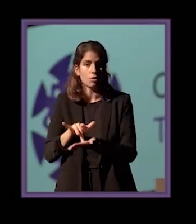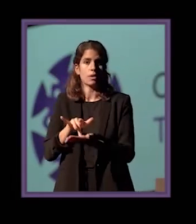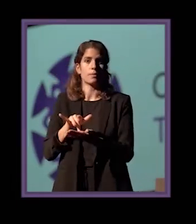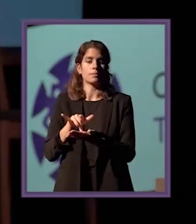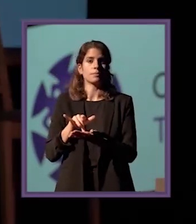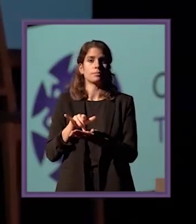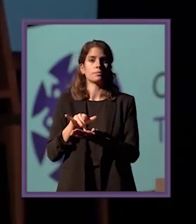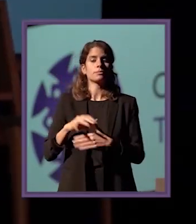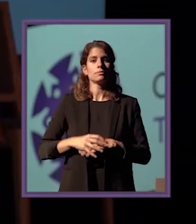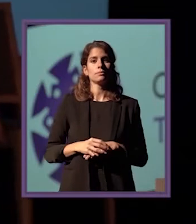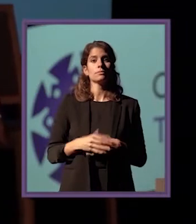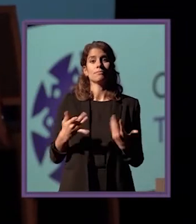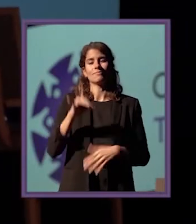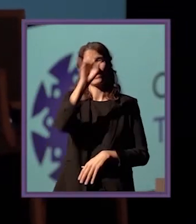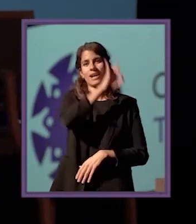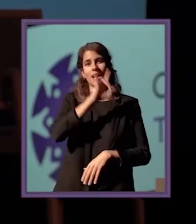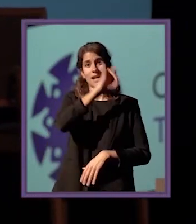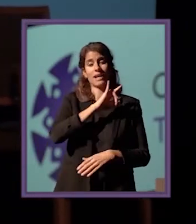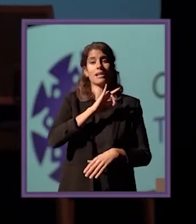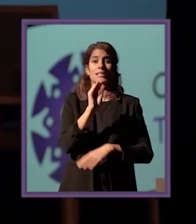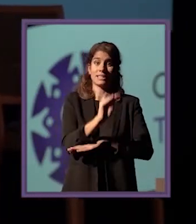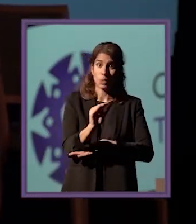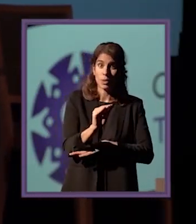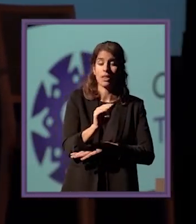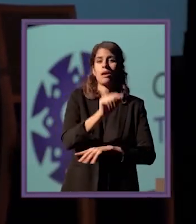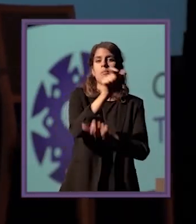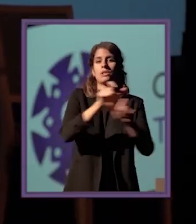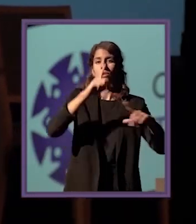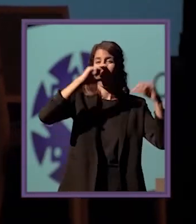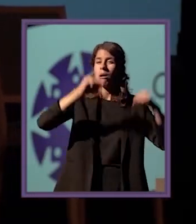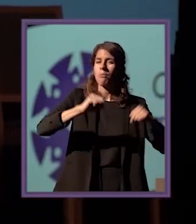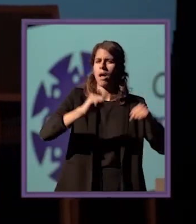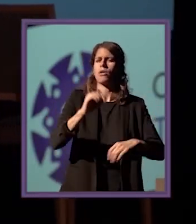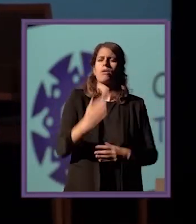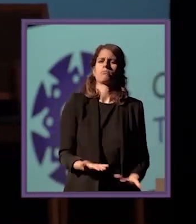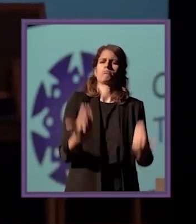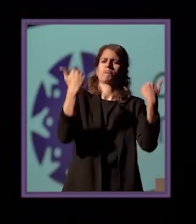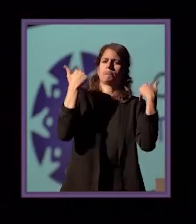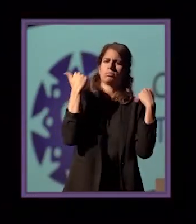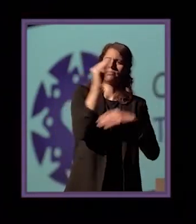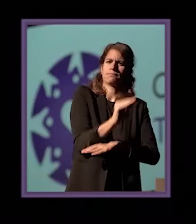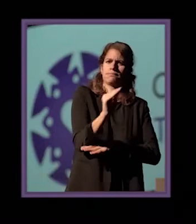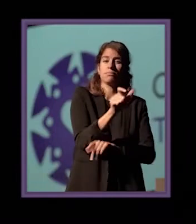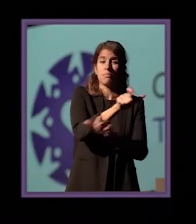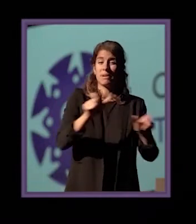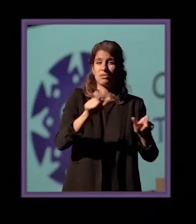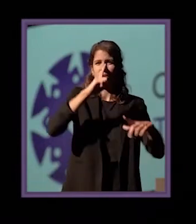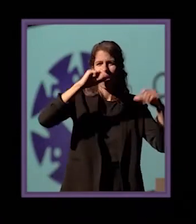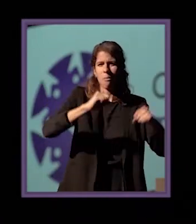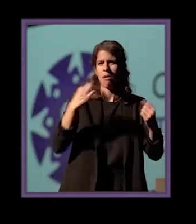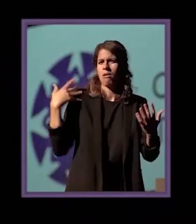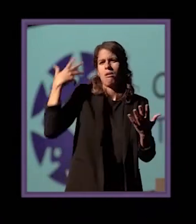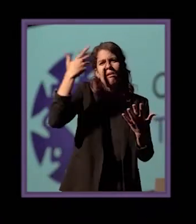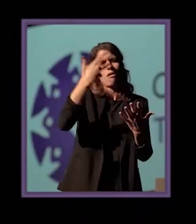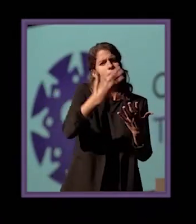madres. También Canarias te cuida es atender a las personas mayores, a las que han tenido ya un recorrido vital y que se merecen, como digo, lo mejor por parte